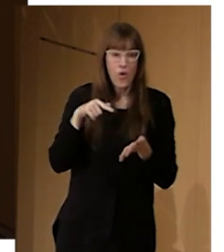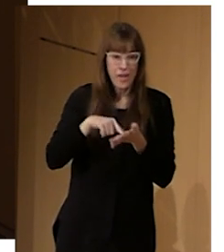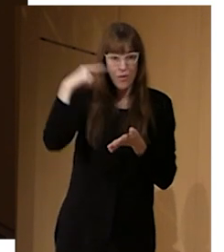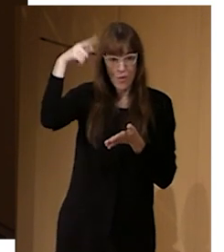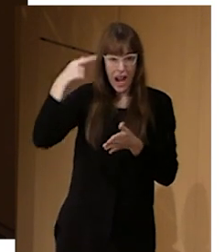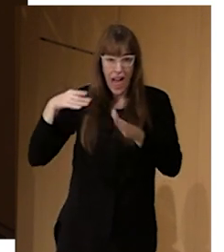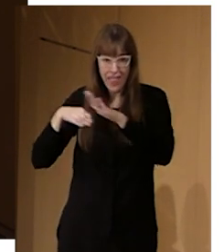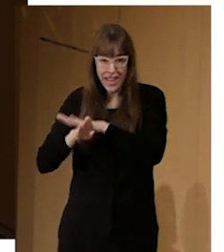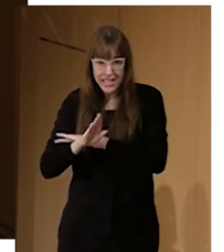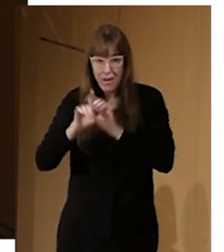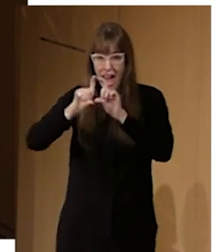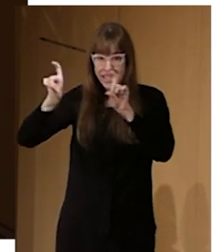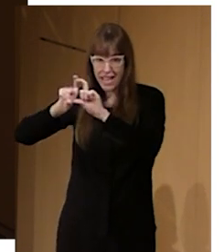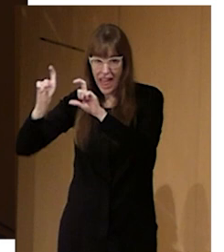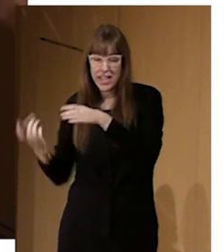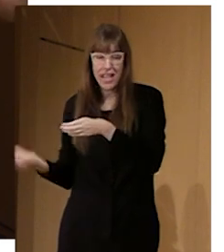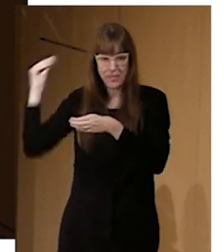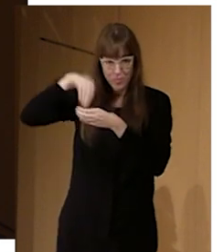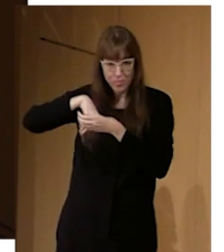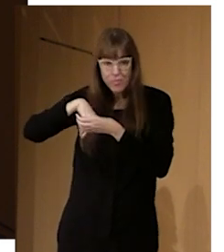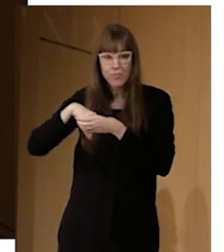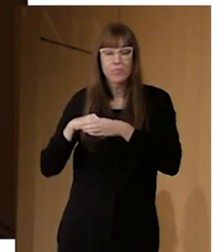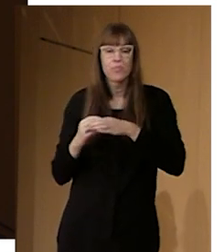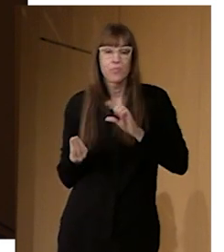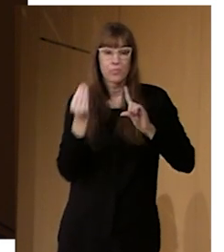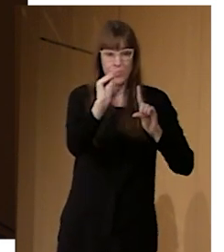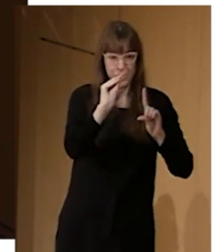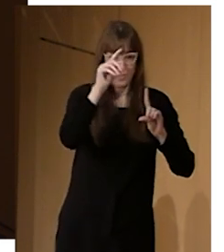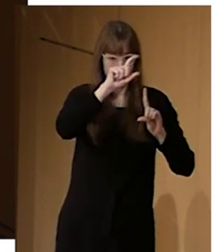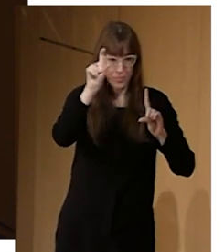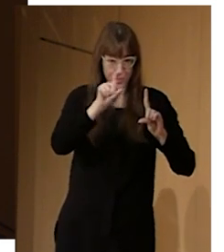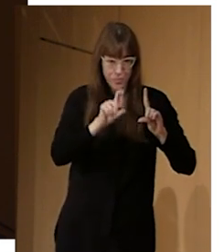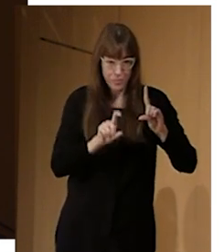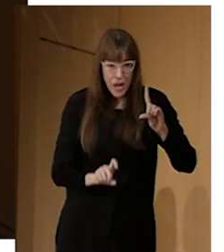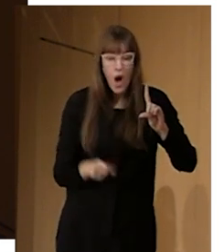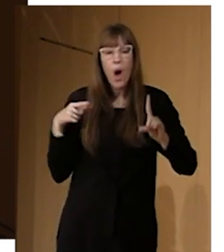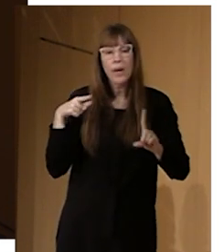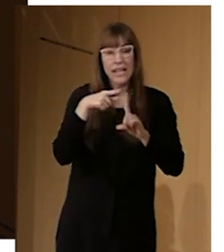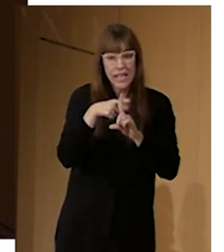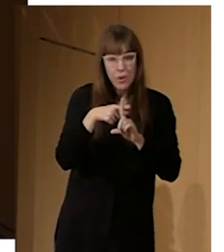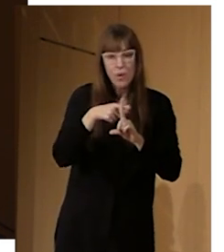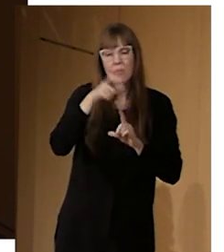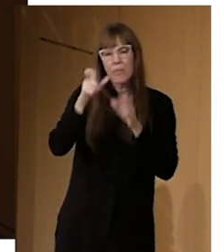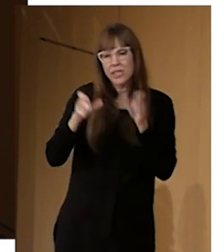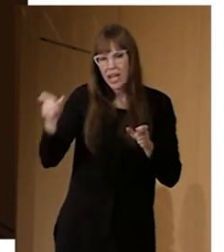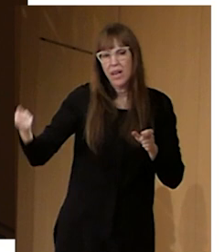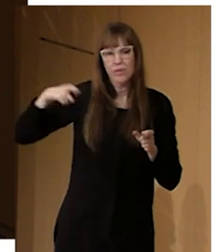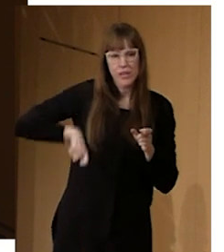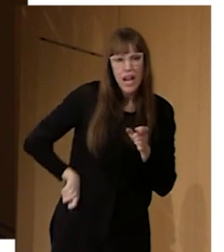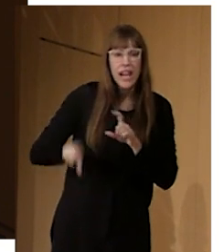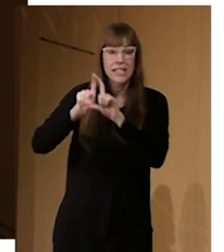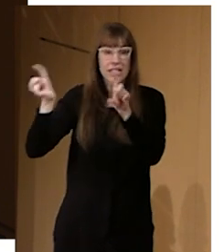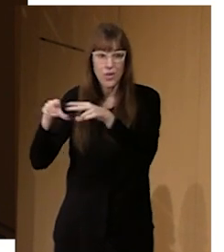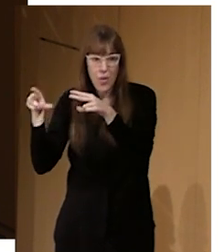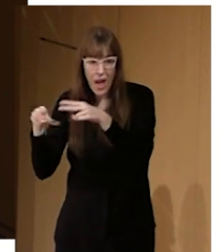las entidades culturales que forman parte de la red para que los profesionales de las entidades sociales eh podáis eh acceder a una